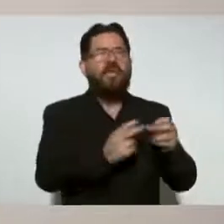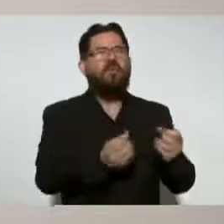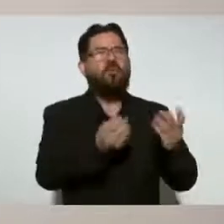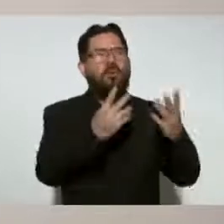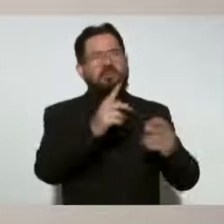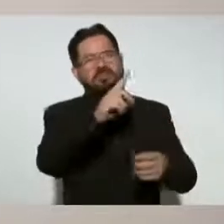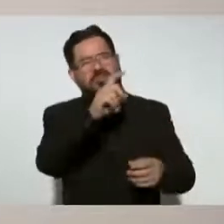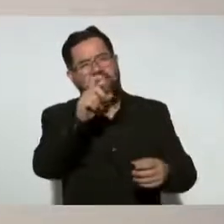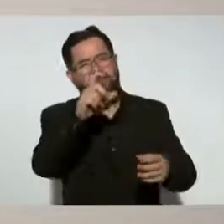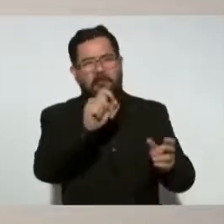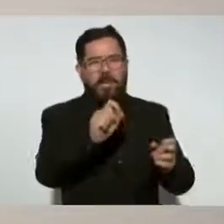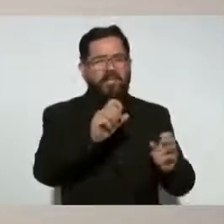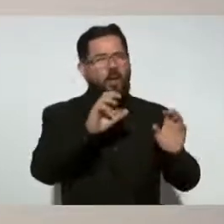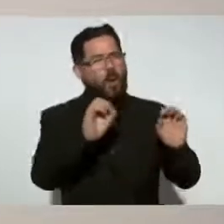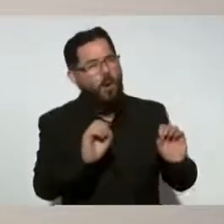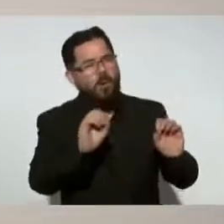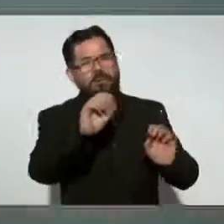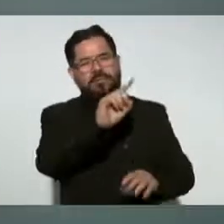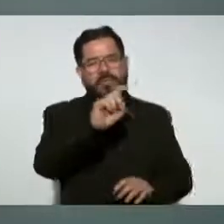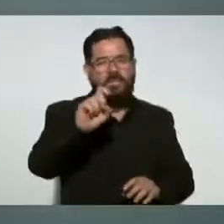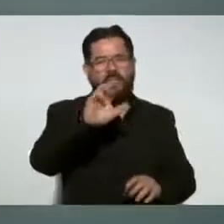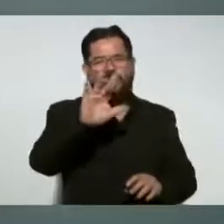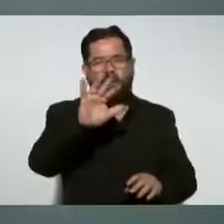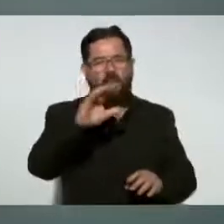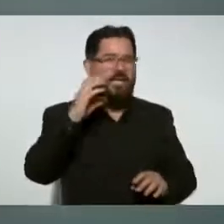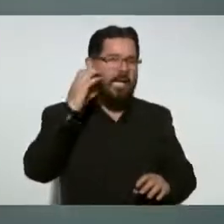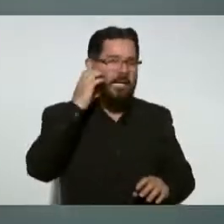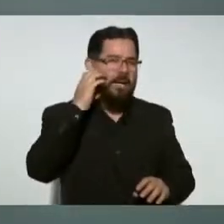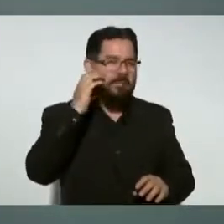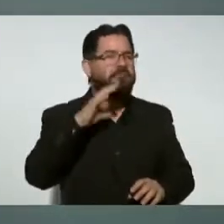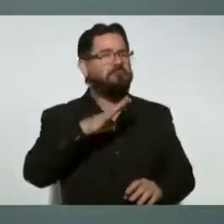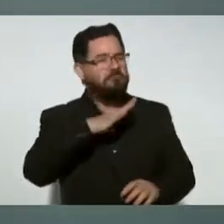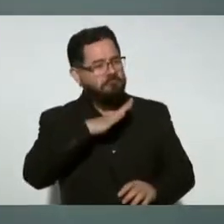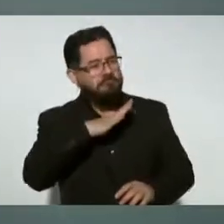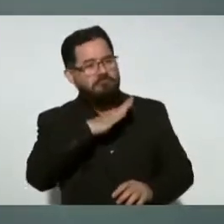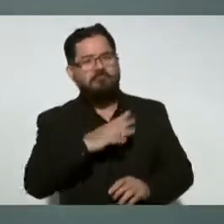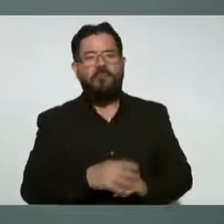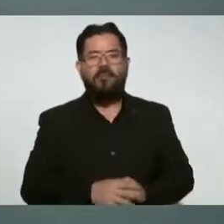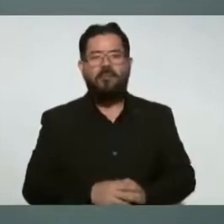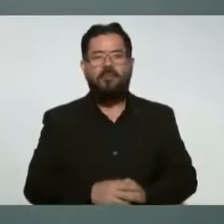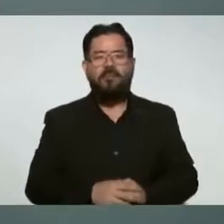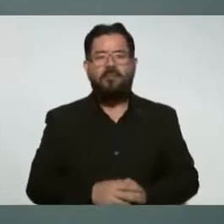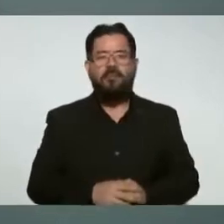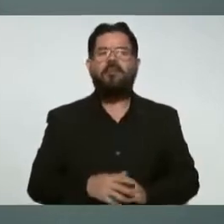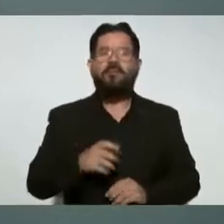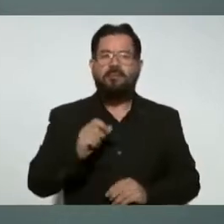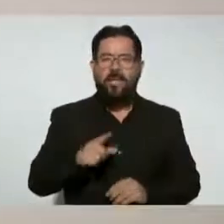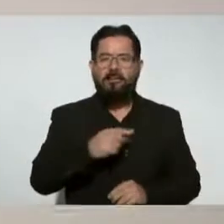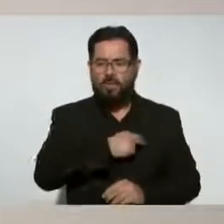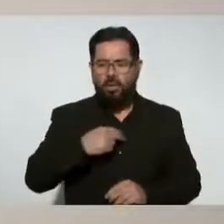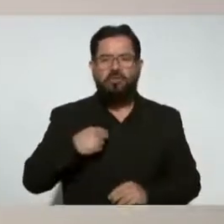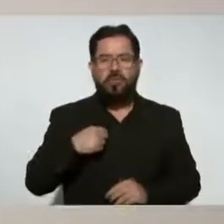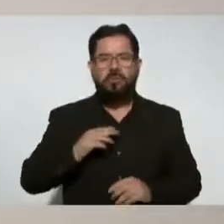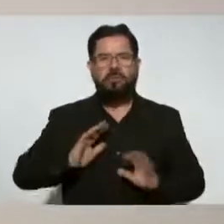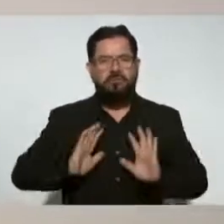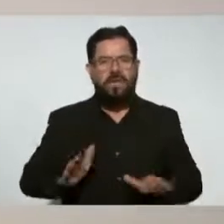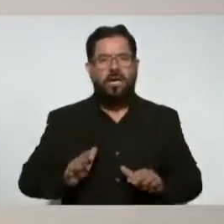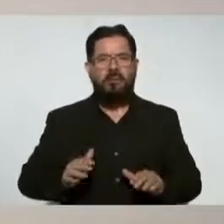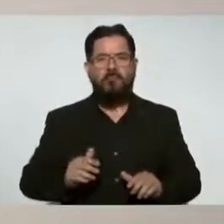120, 150 camas. Y hemos avanzado, le